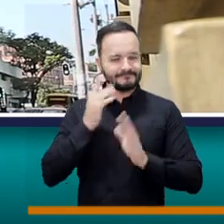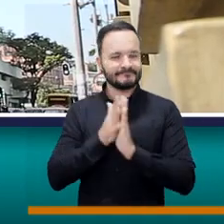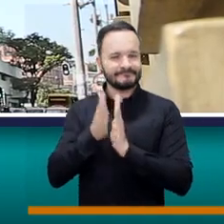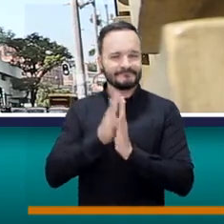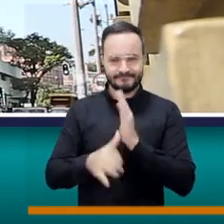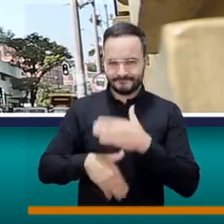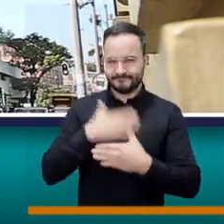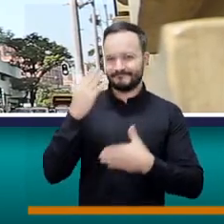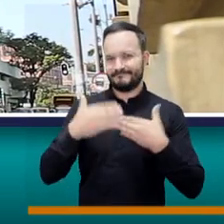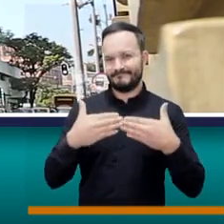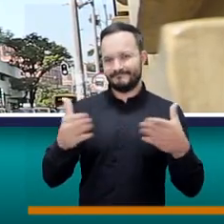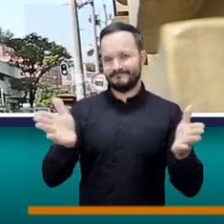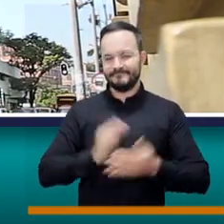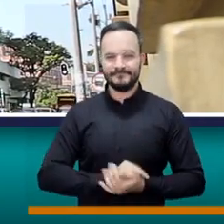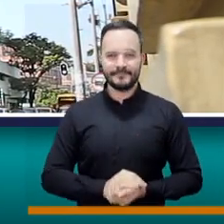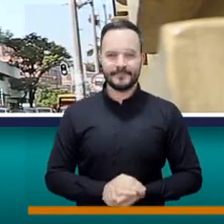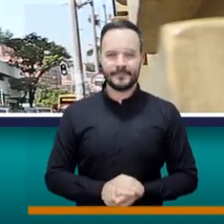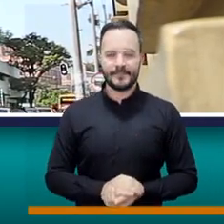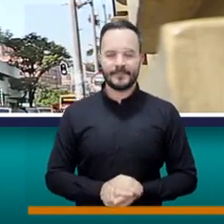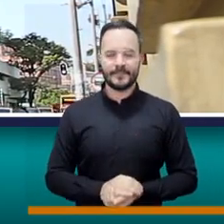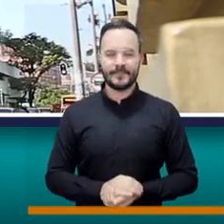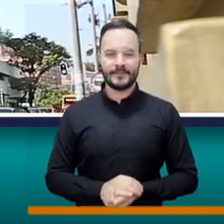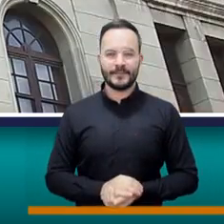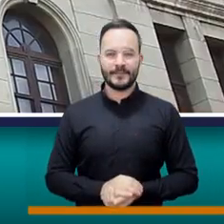Bienvenidos, empezamos.